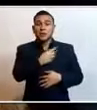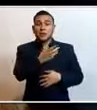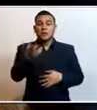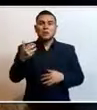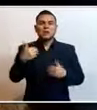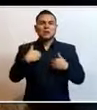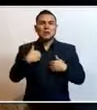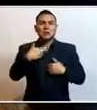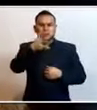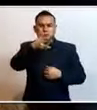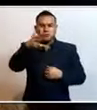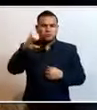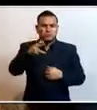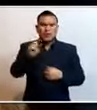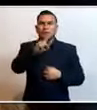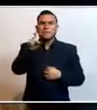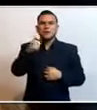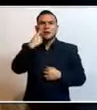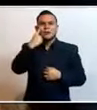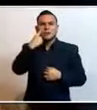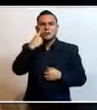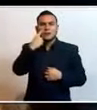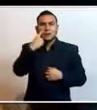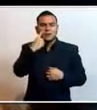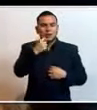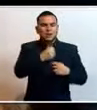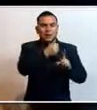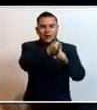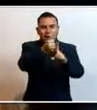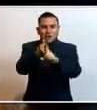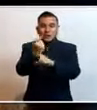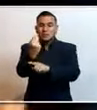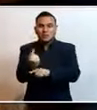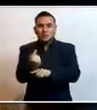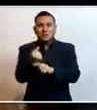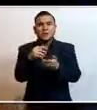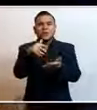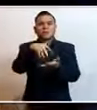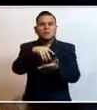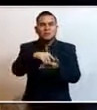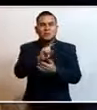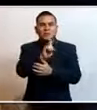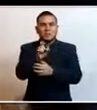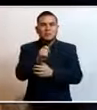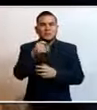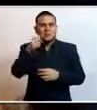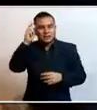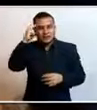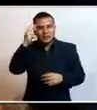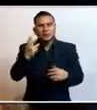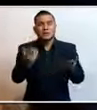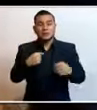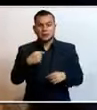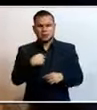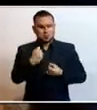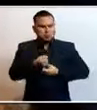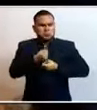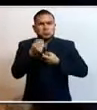tienen sus micrófonos. Vayan a preguntarle al pueblo qué opina. Pero si no le preguntan al pueblo, entonces lo voy a decir